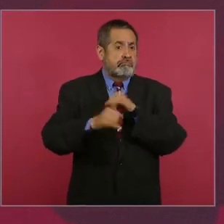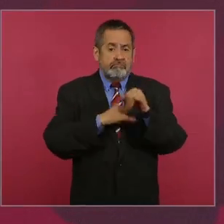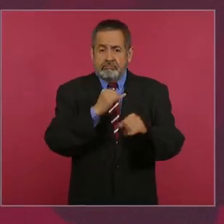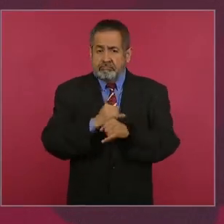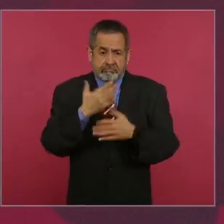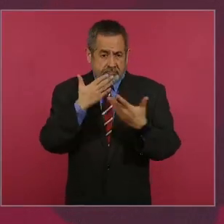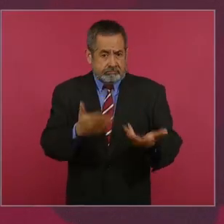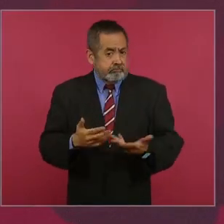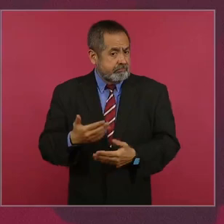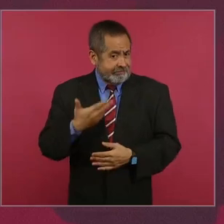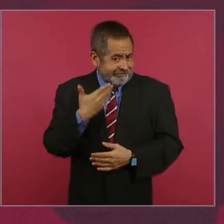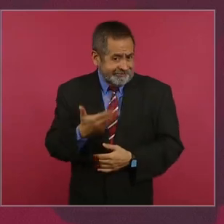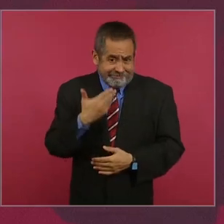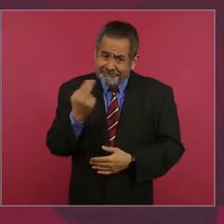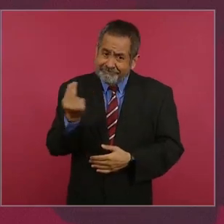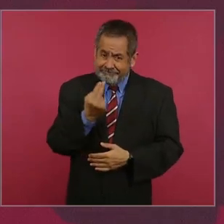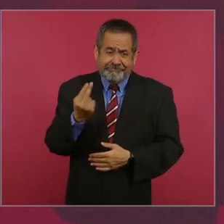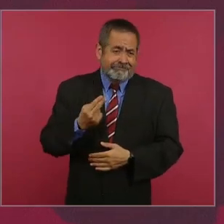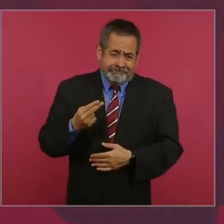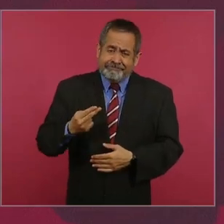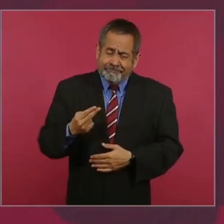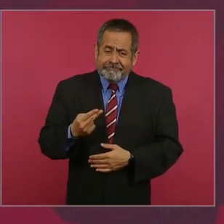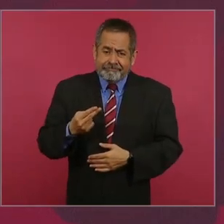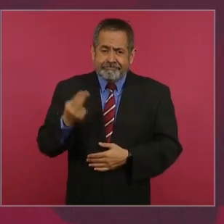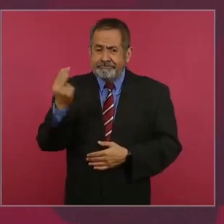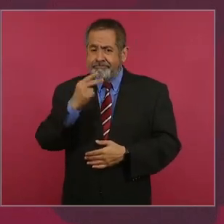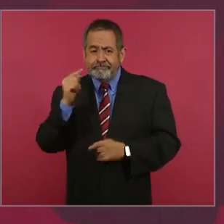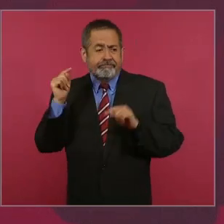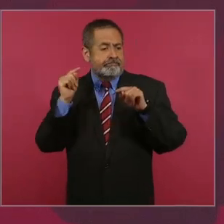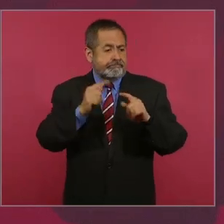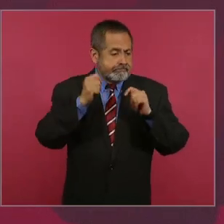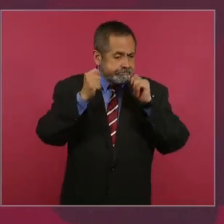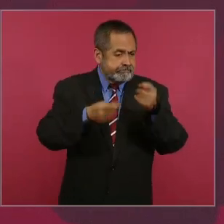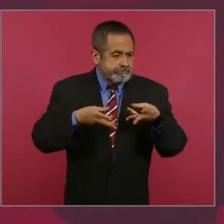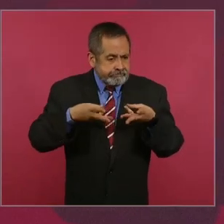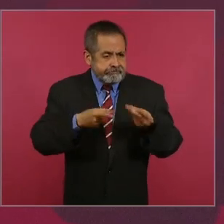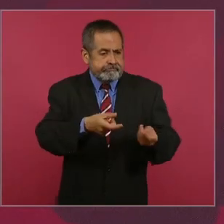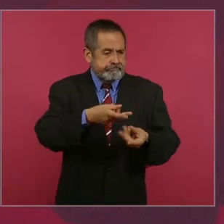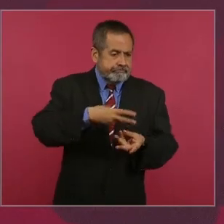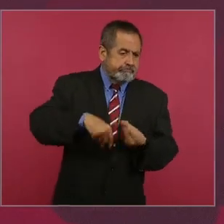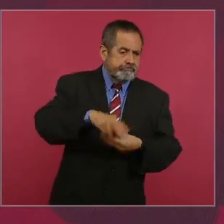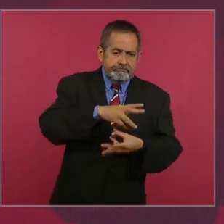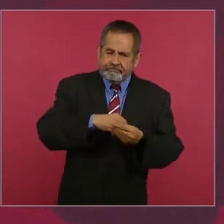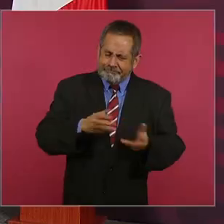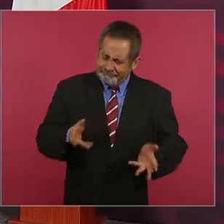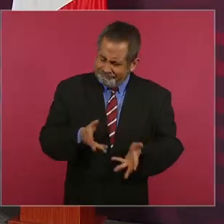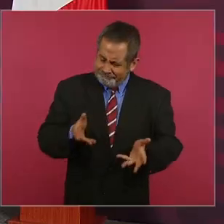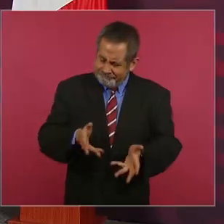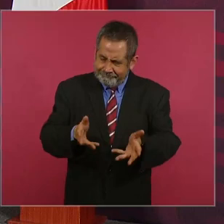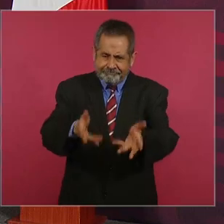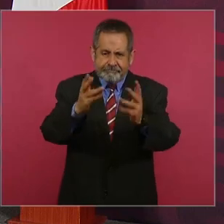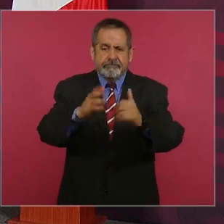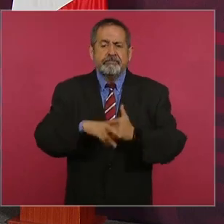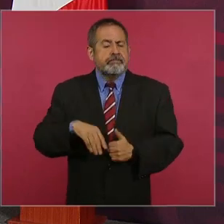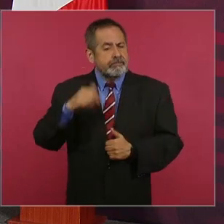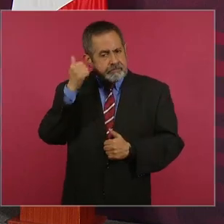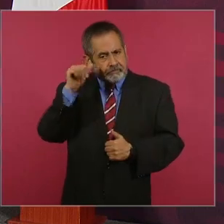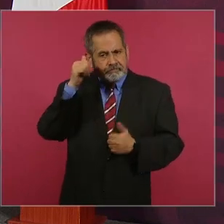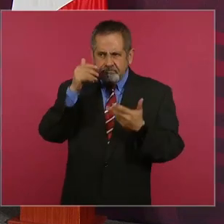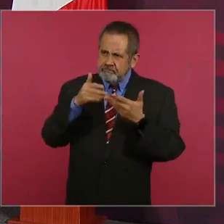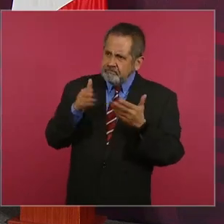necesitamos poner de pie Acapulco y decir está abierto